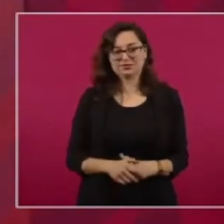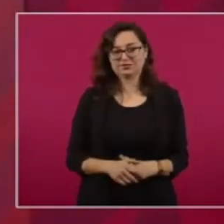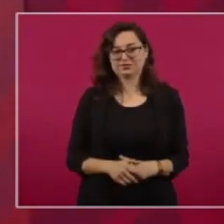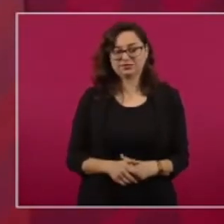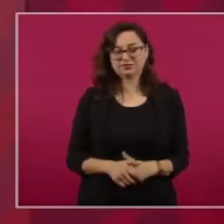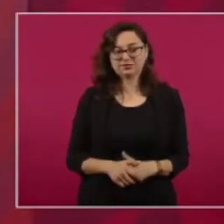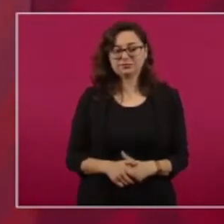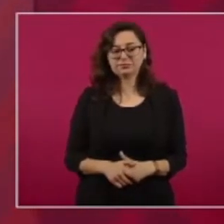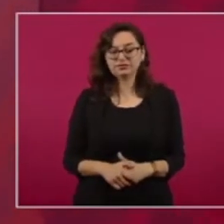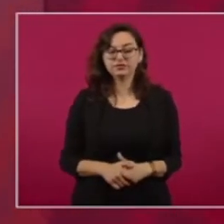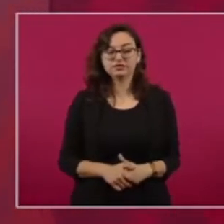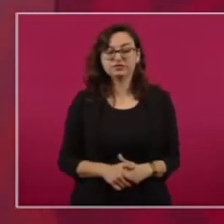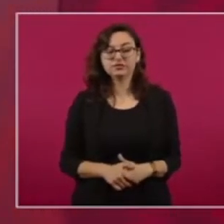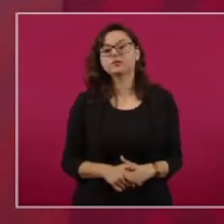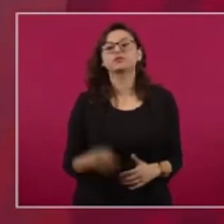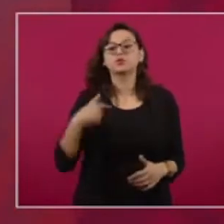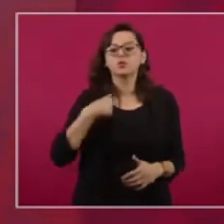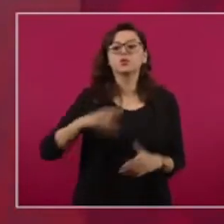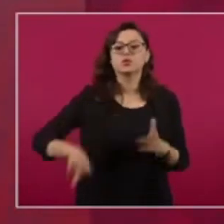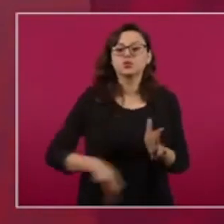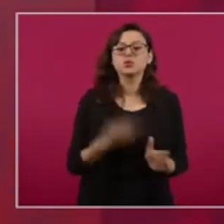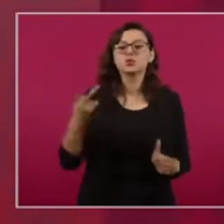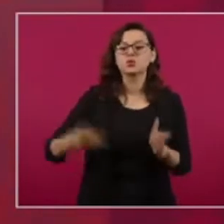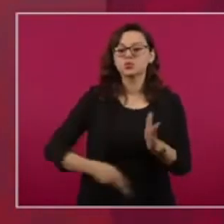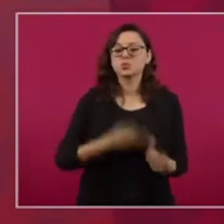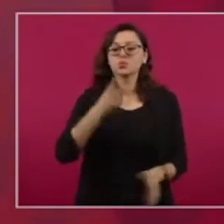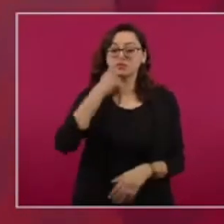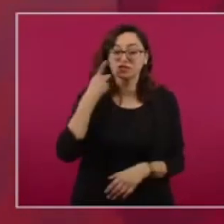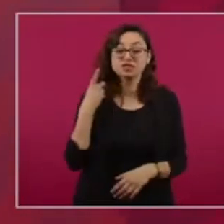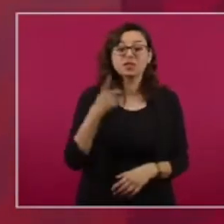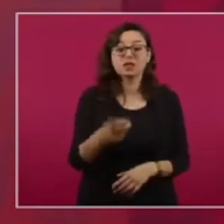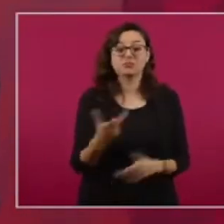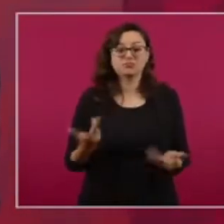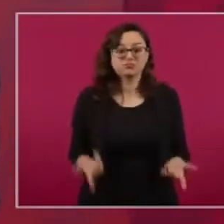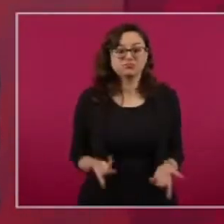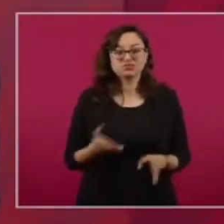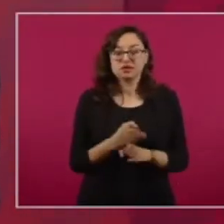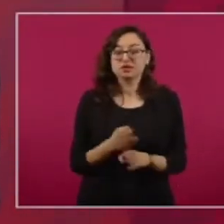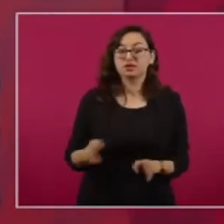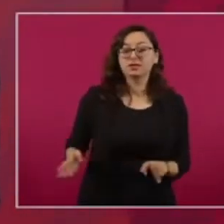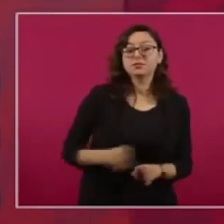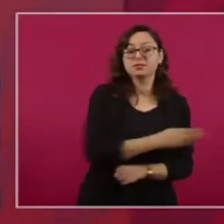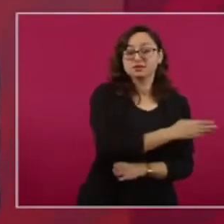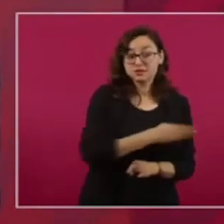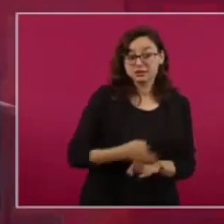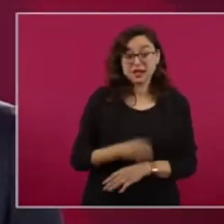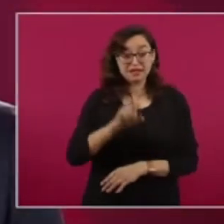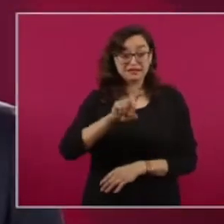lo repito, 36 años.